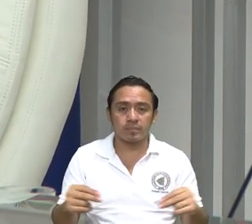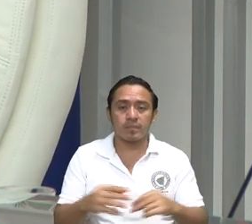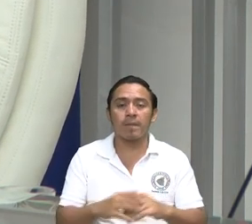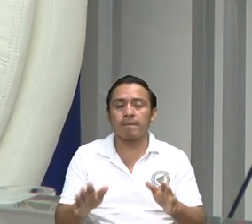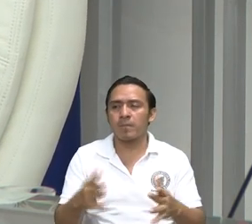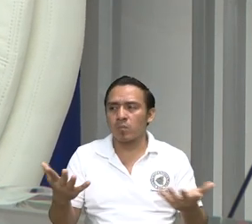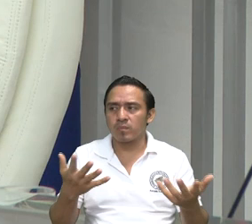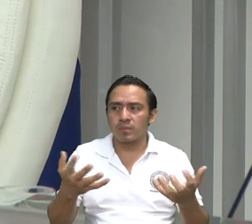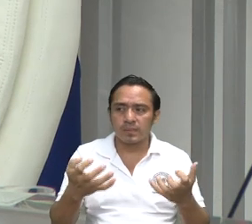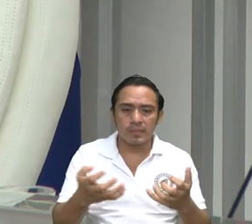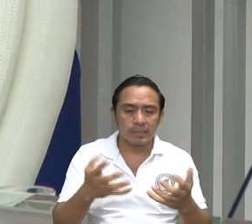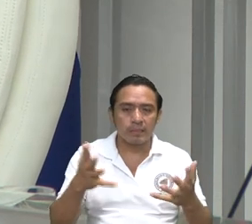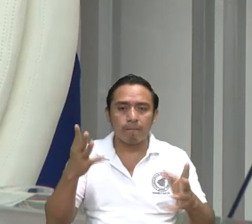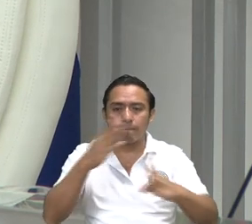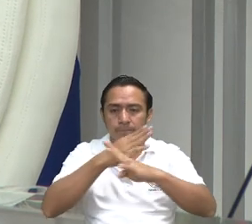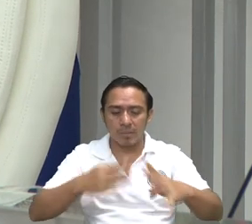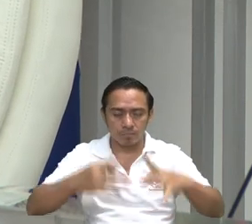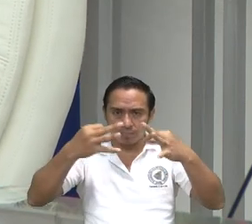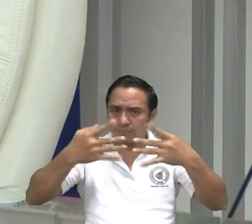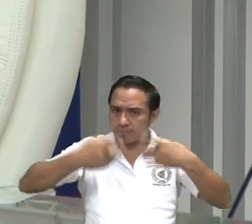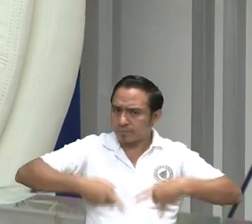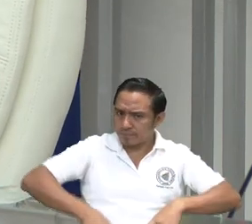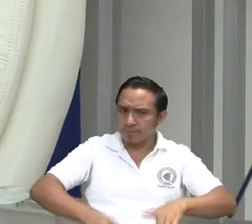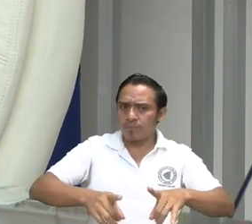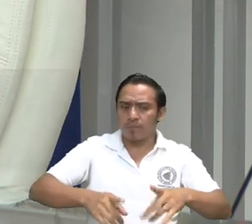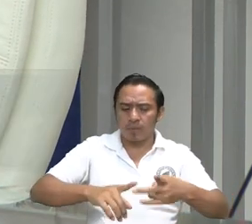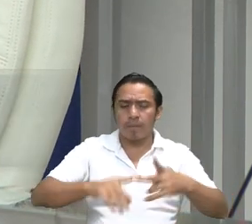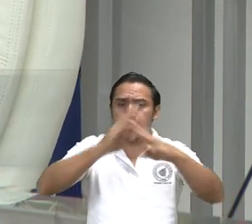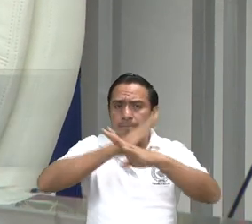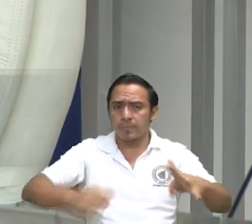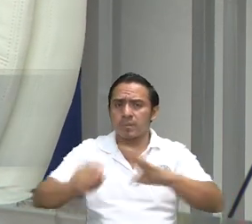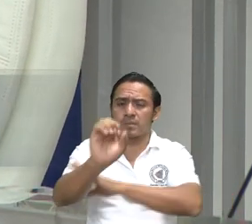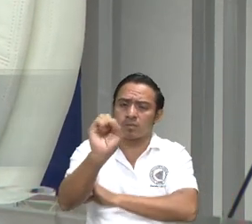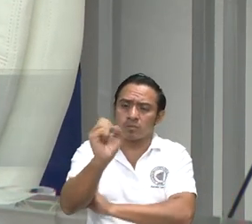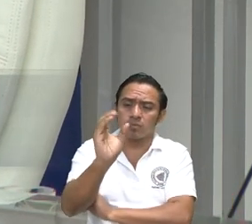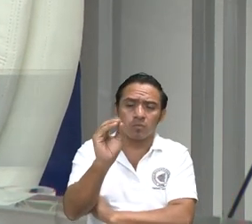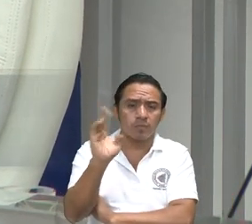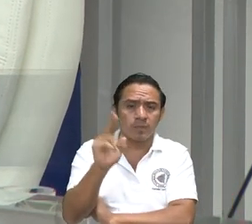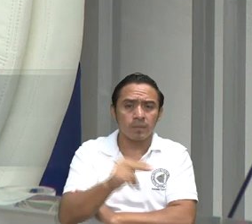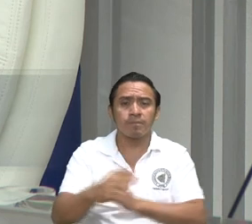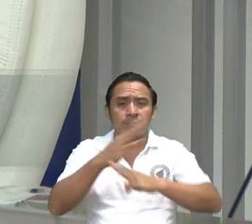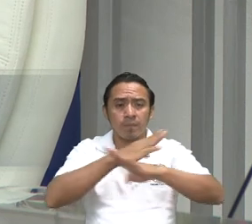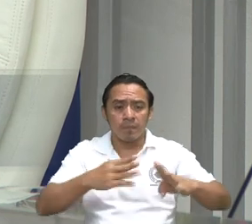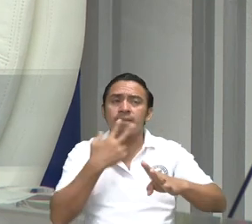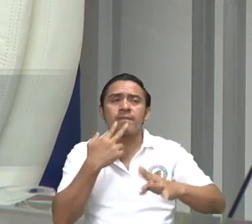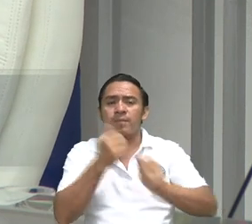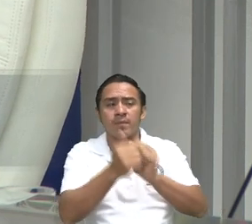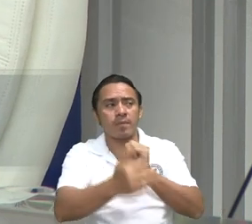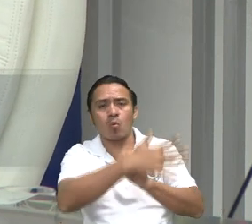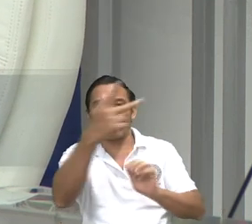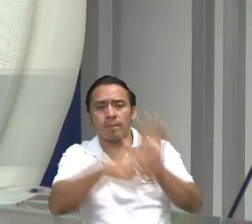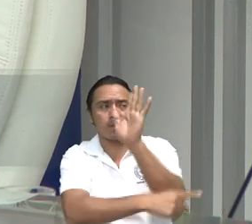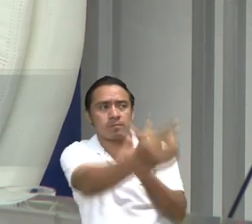por alcanzar la paz con dignidad, paz soberana, paz sin injerencia extranjera y